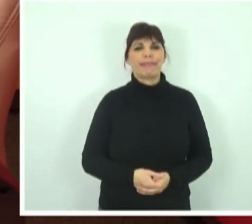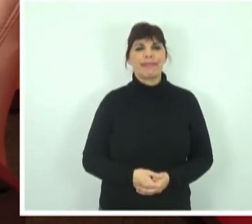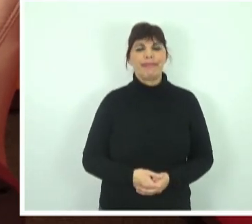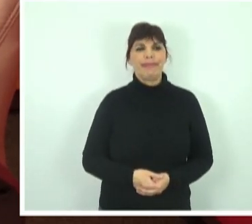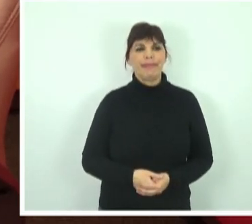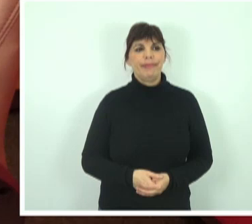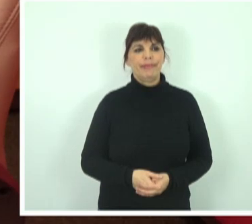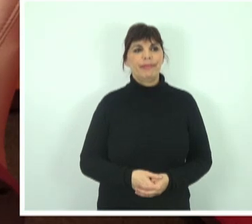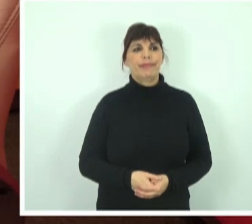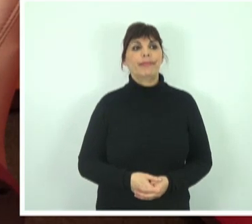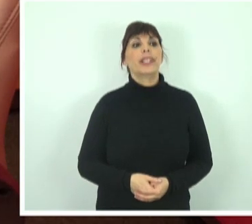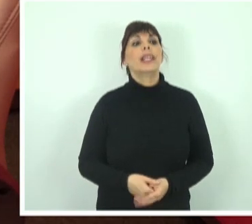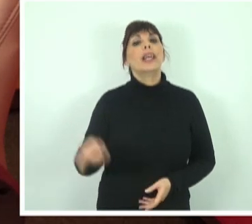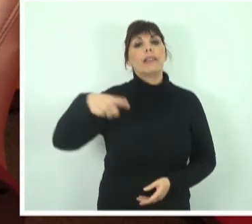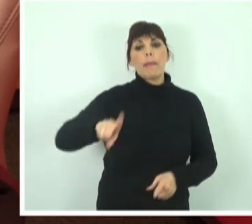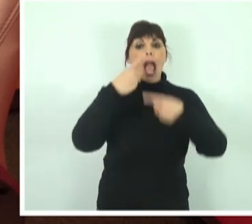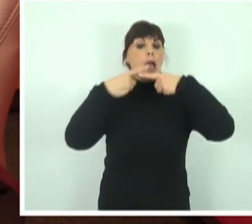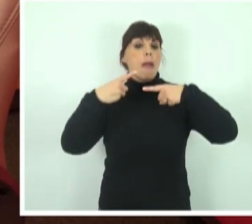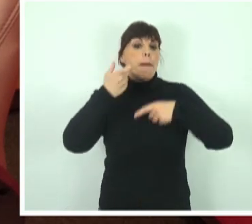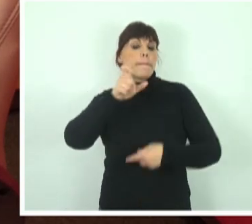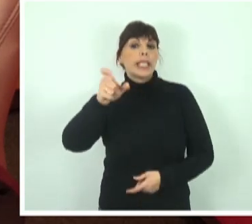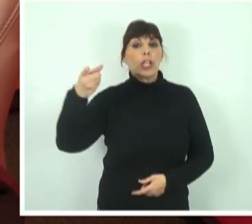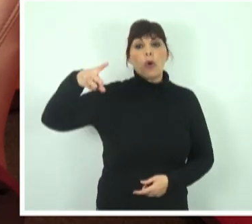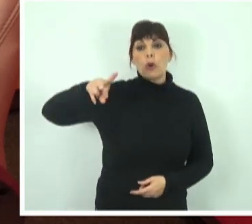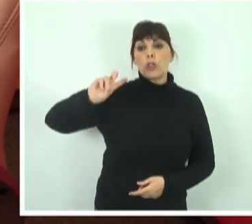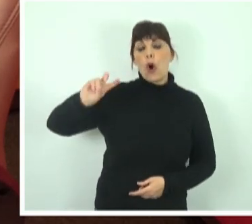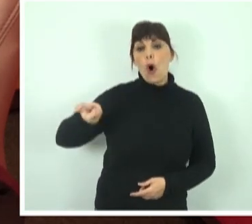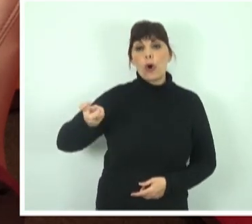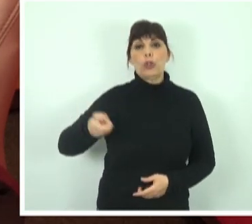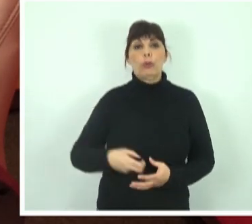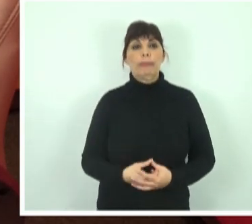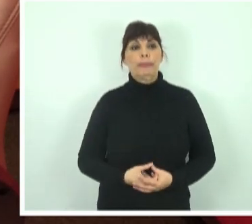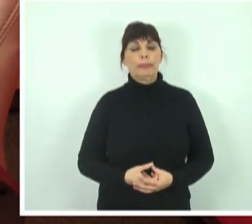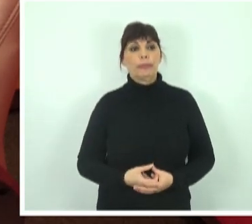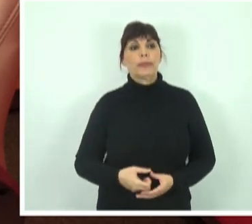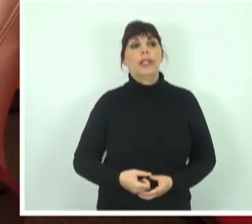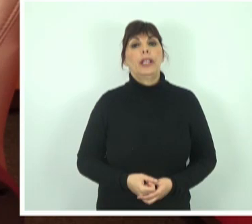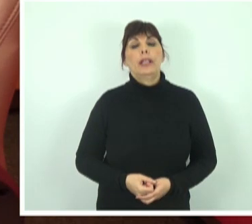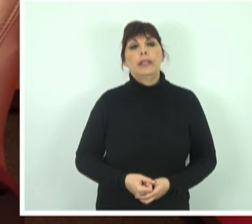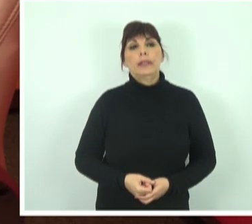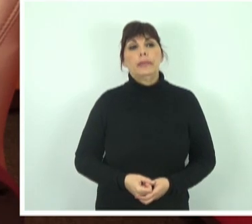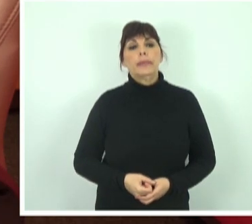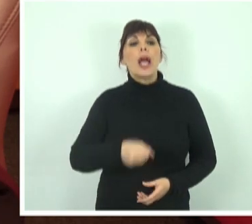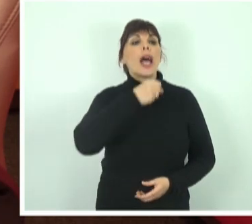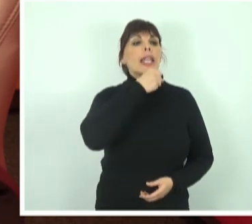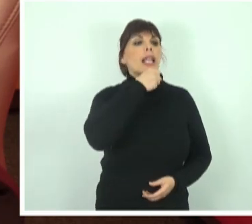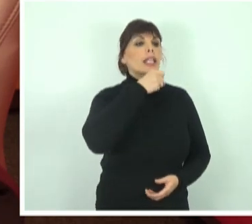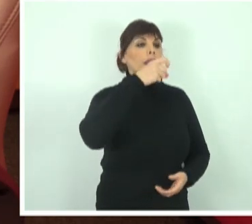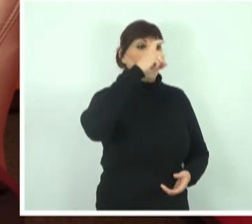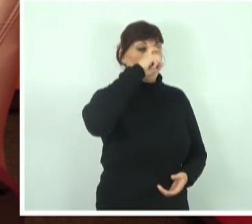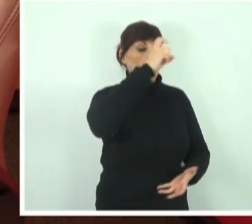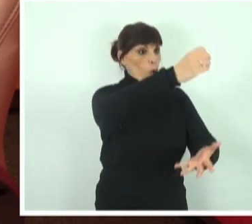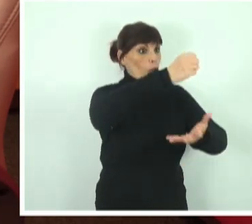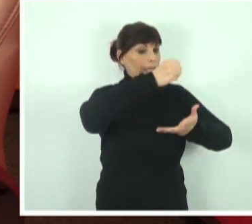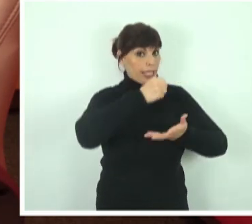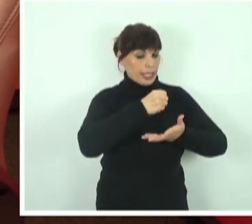hay otros que indirectamente hablan de la vida eterna en el Antiguo Testamento, pero la vida eterna